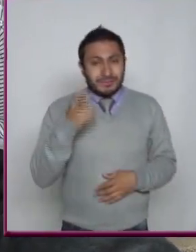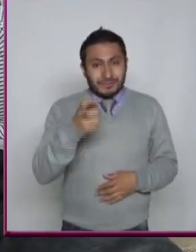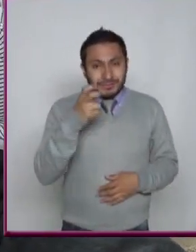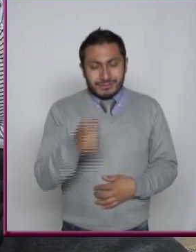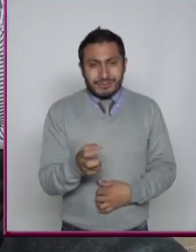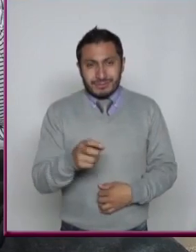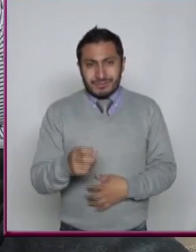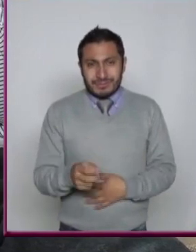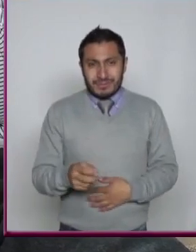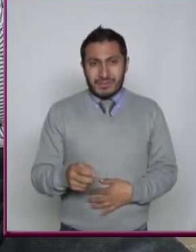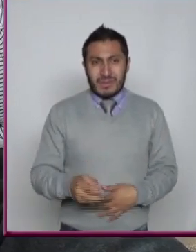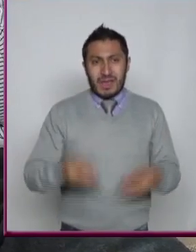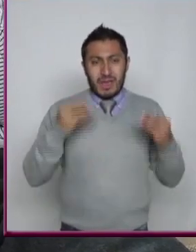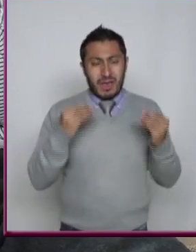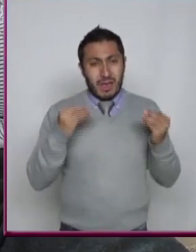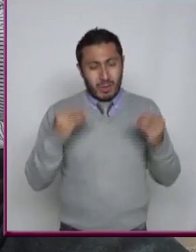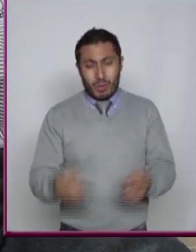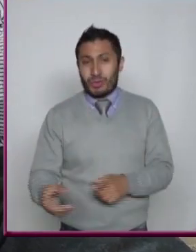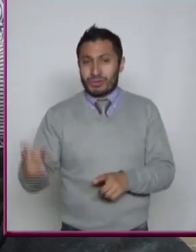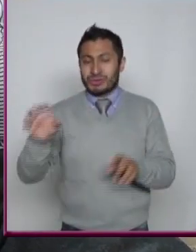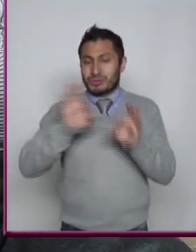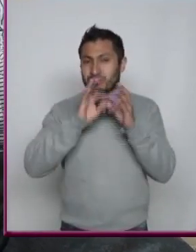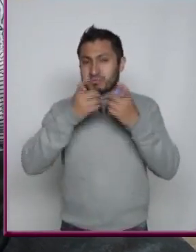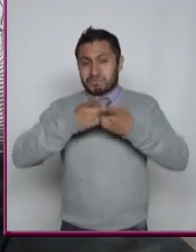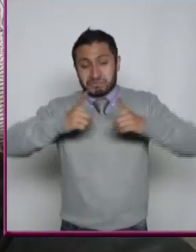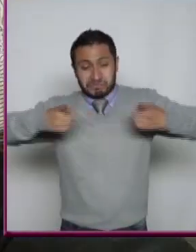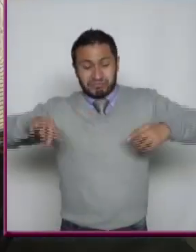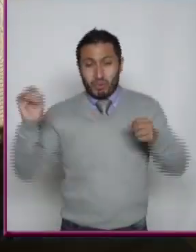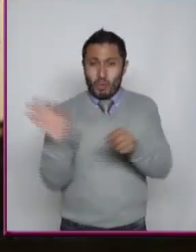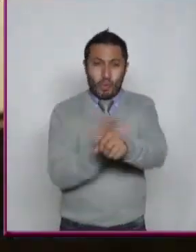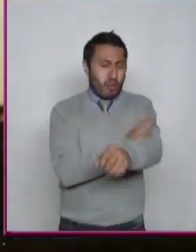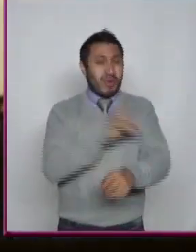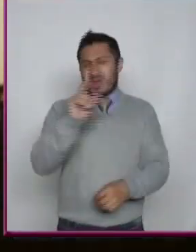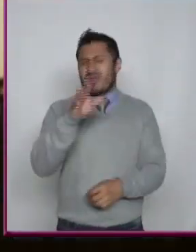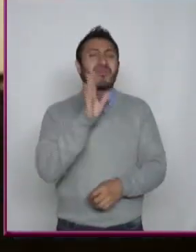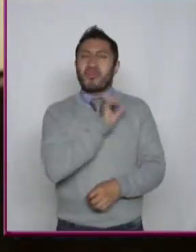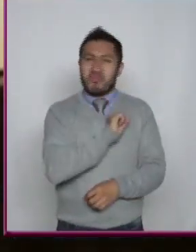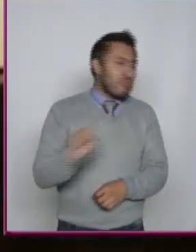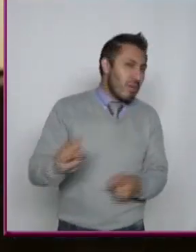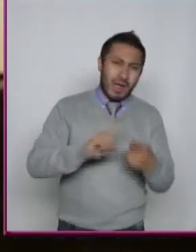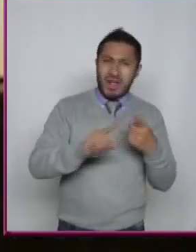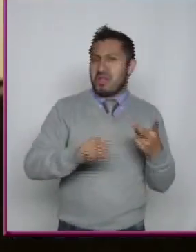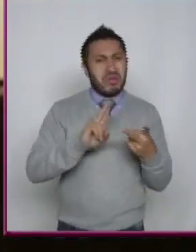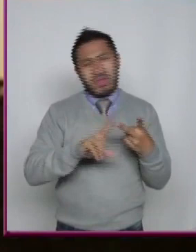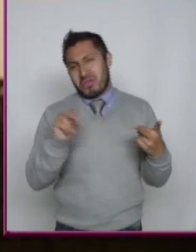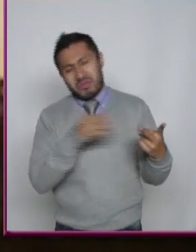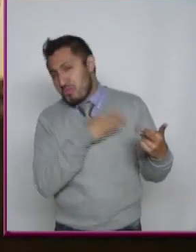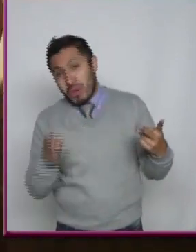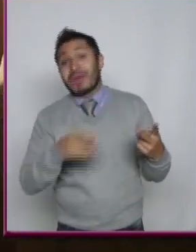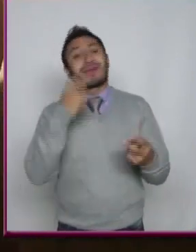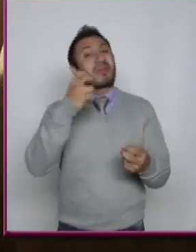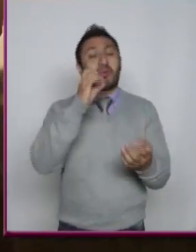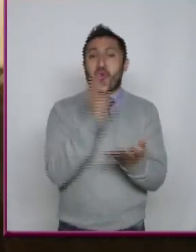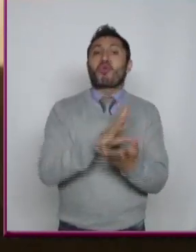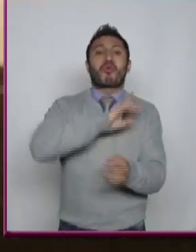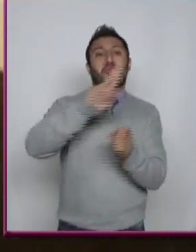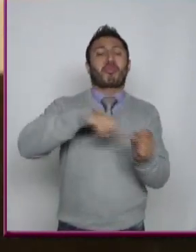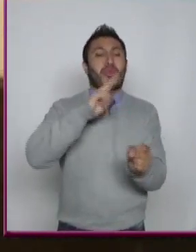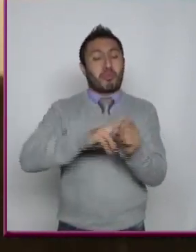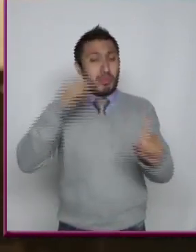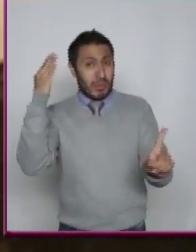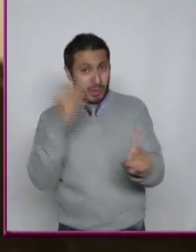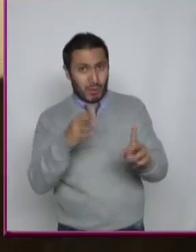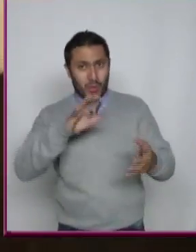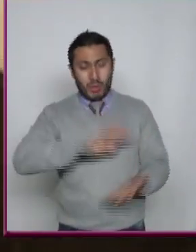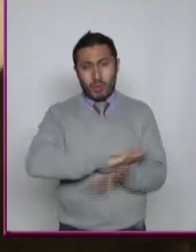sucede en realmente muchísimos procesos emocionales y es algo que no es ni malo ni bueno, es una cosa completamente natural y tiene un propósito evolutivo